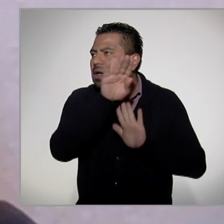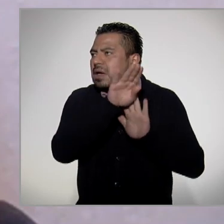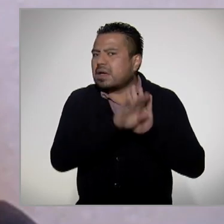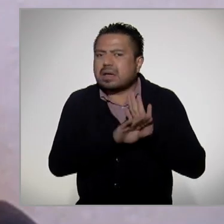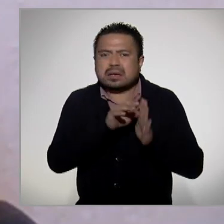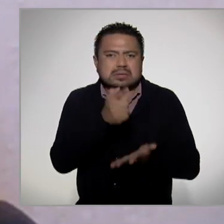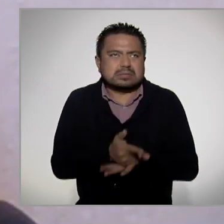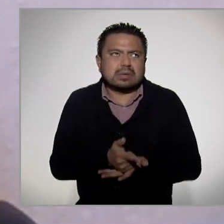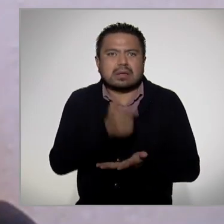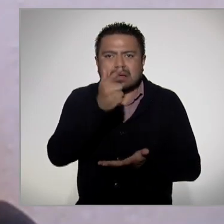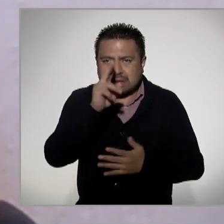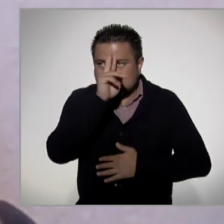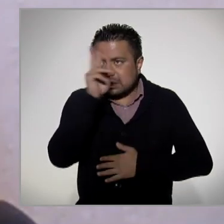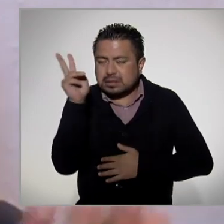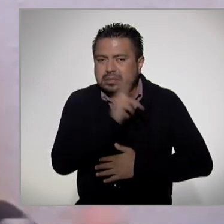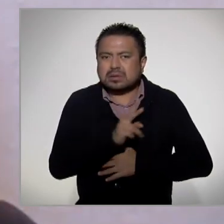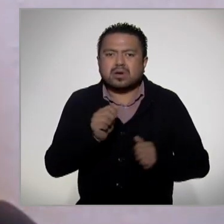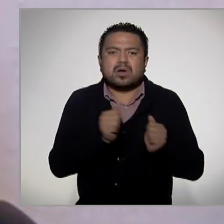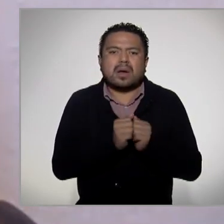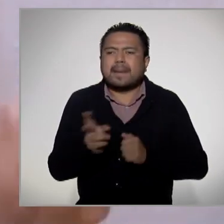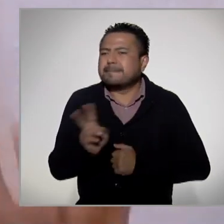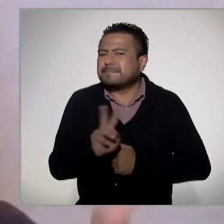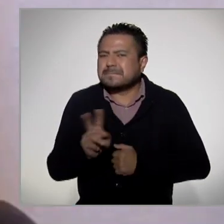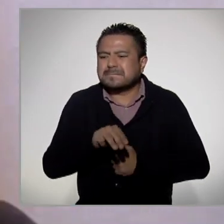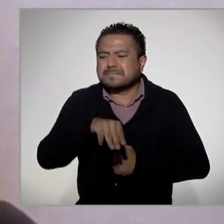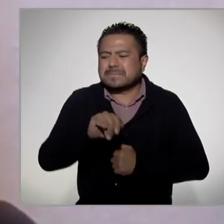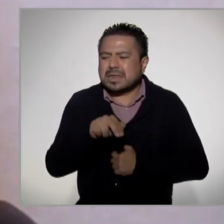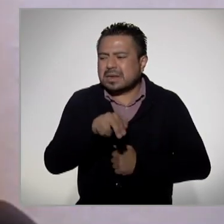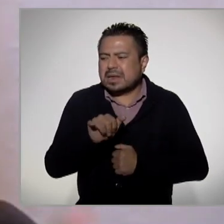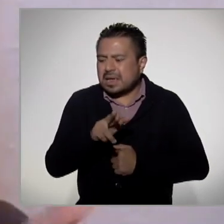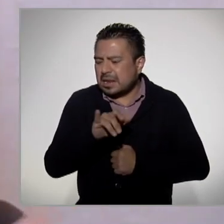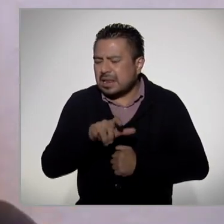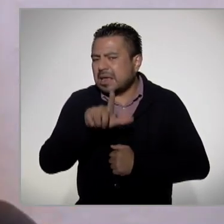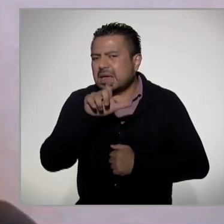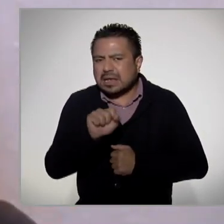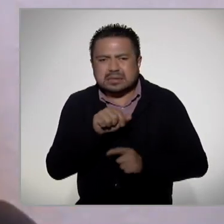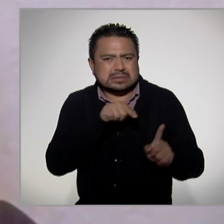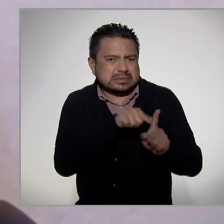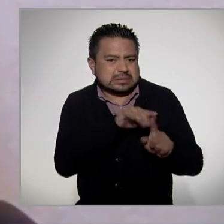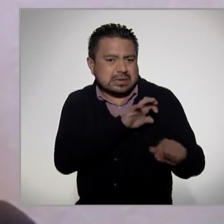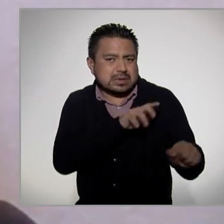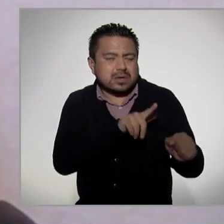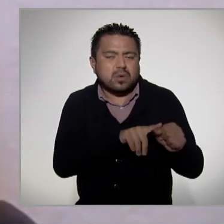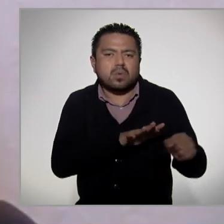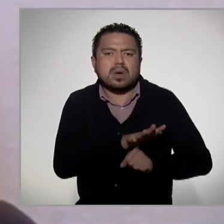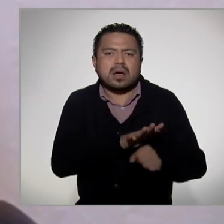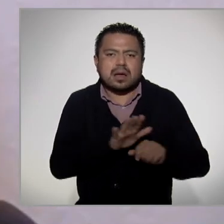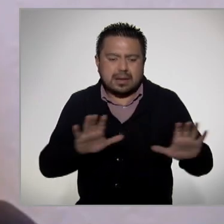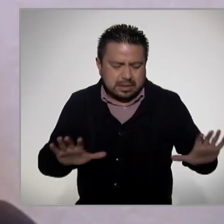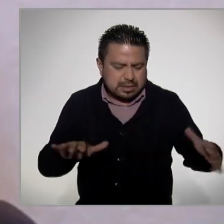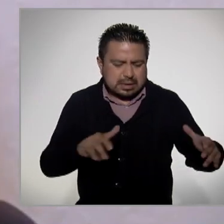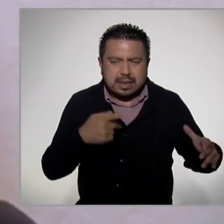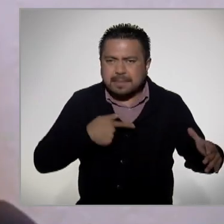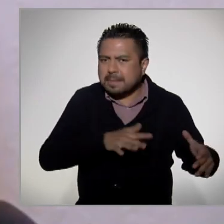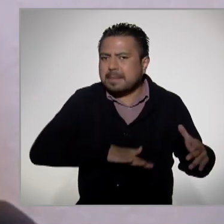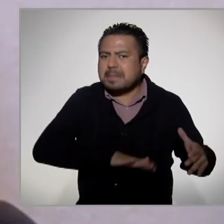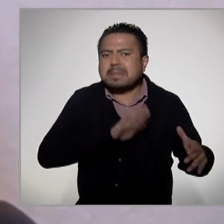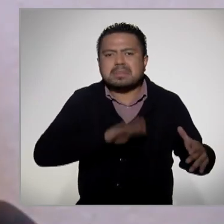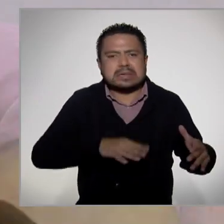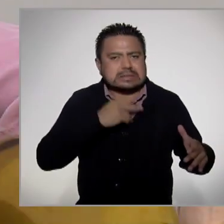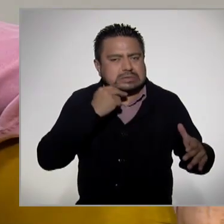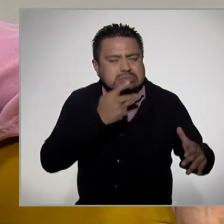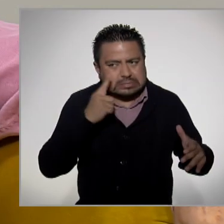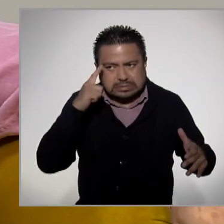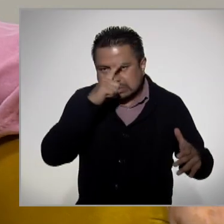riesgo de deficiencias de vitaminas y minerales como el hierro en especial en poblaciones más vulnerables